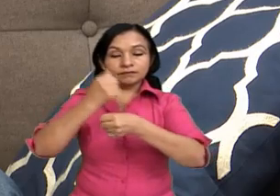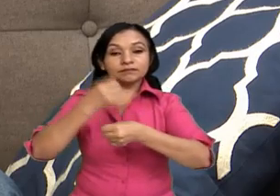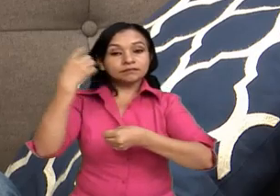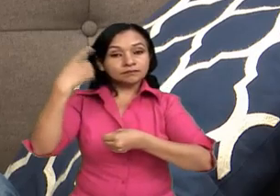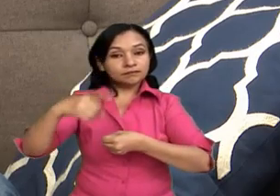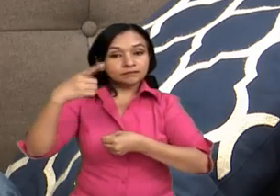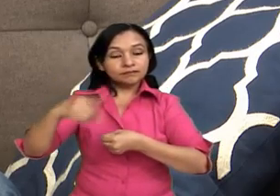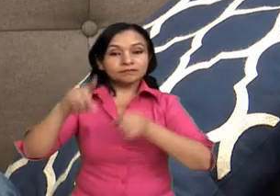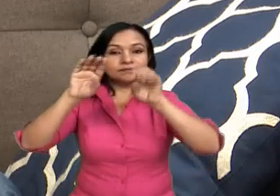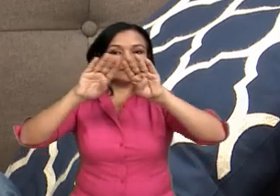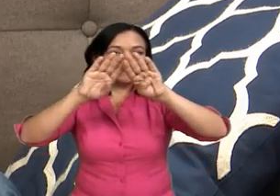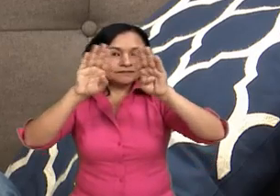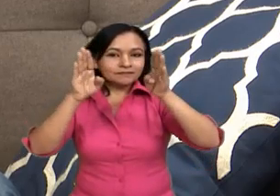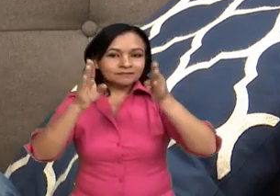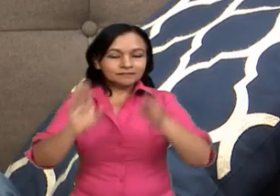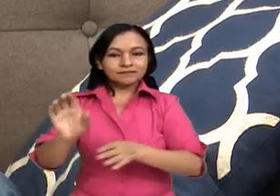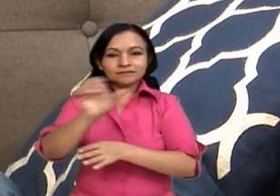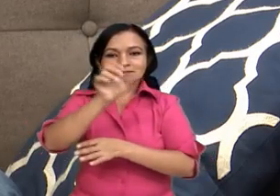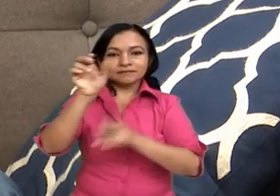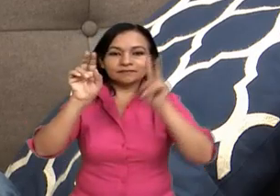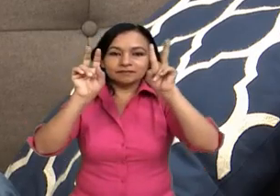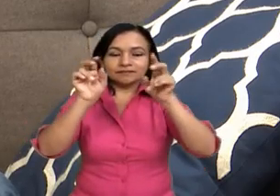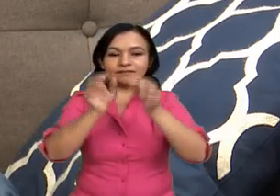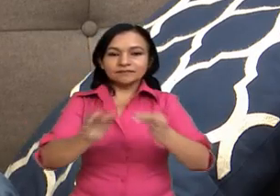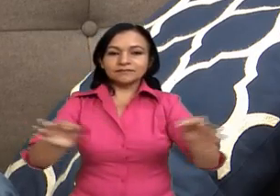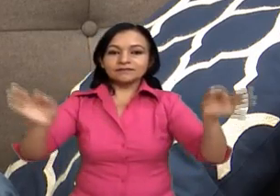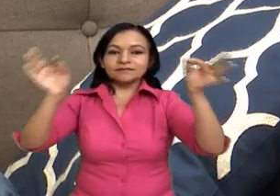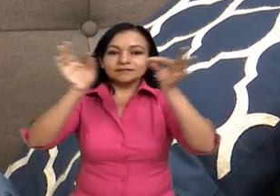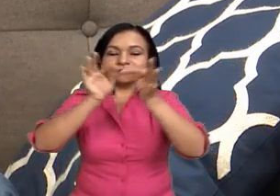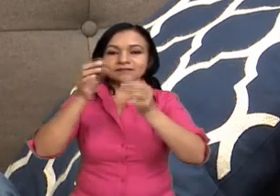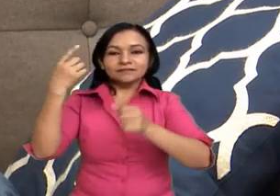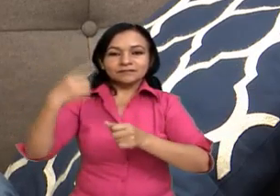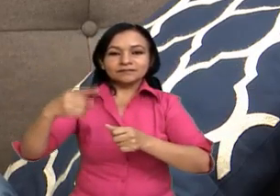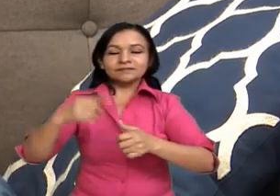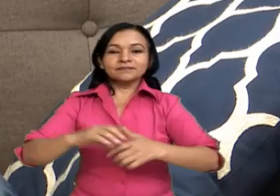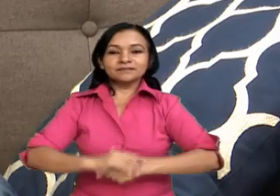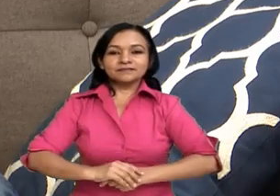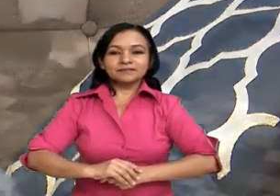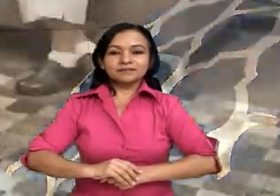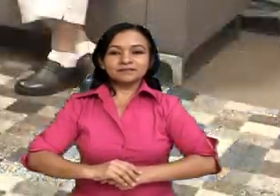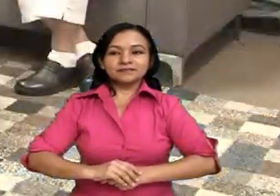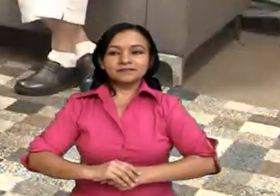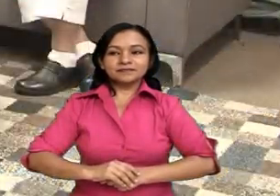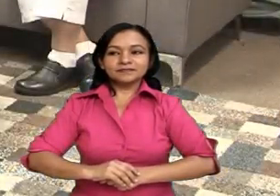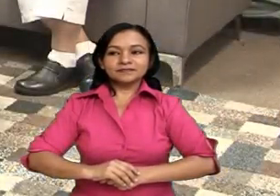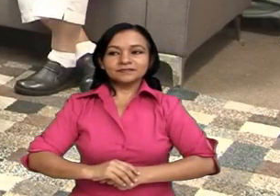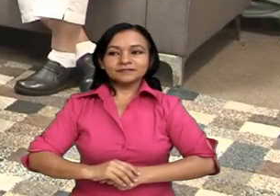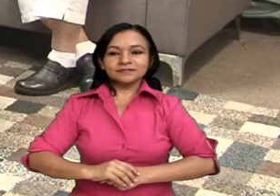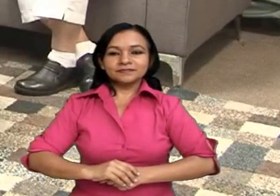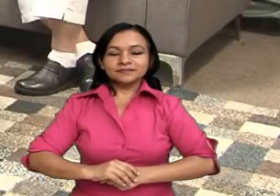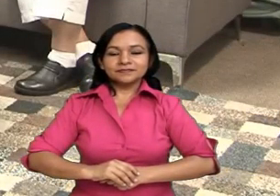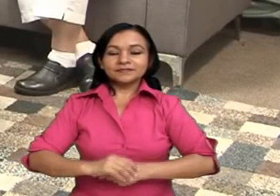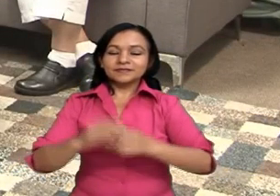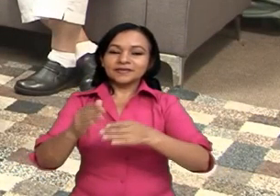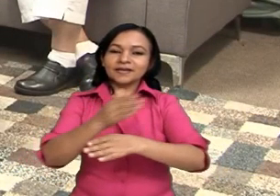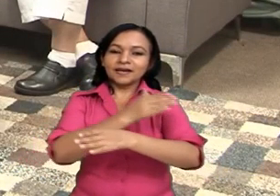de derechos, porque ese es otro aspecto también importante, no es dádiva, es restitución. Exactamente. Yo quisiera un poco antes